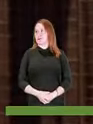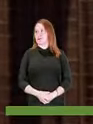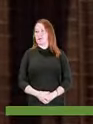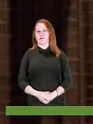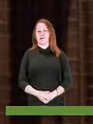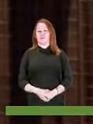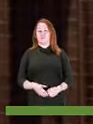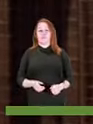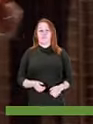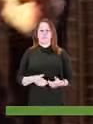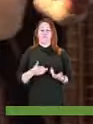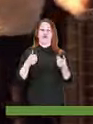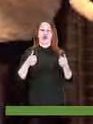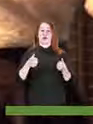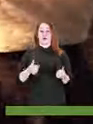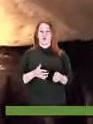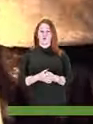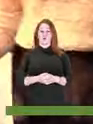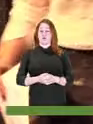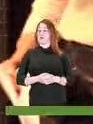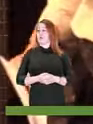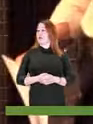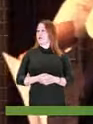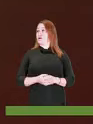Bueno, en relación con...